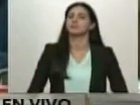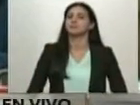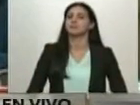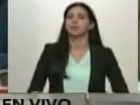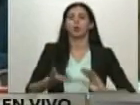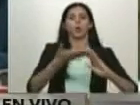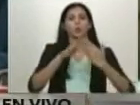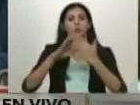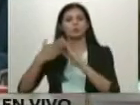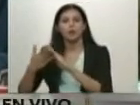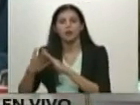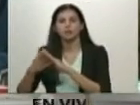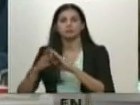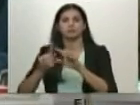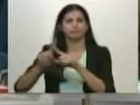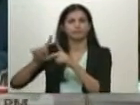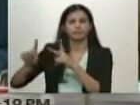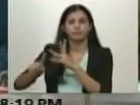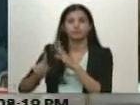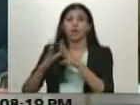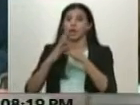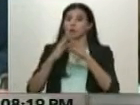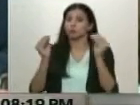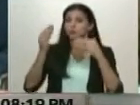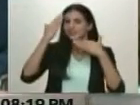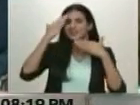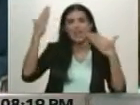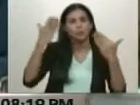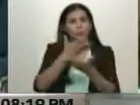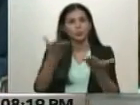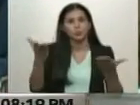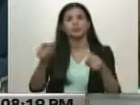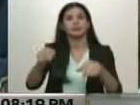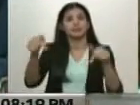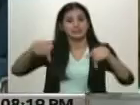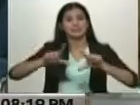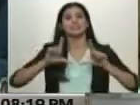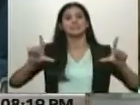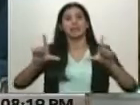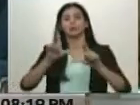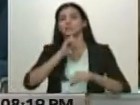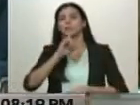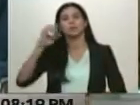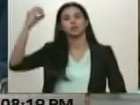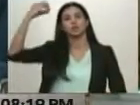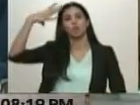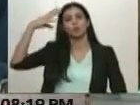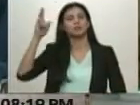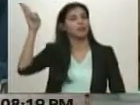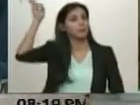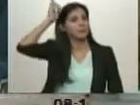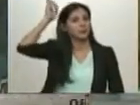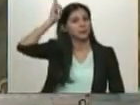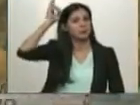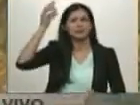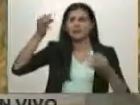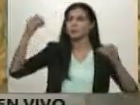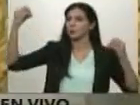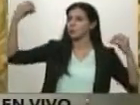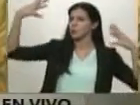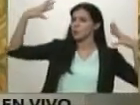comunitarias, alternativas, a todos nuestros saludos. Aquí estamos en el Salón Sol del Perú, siempre iluminados